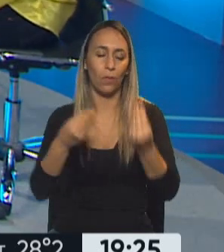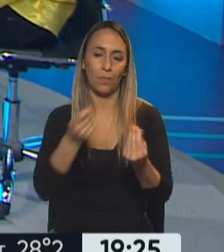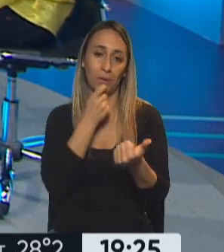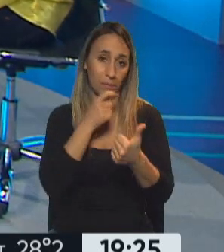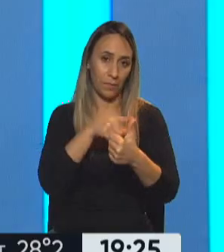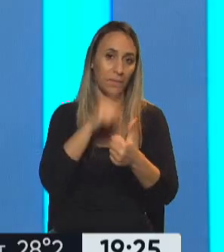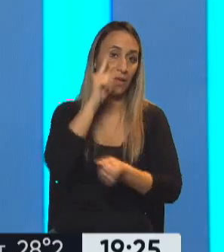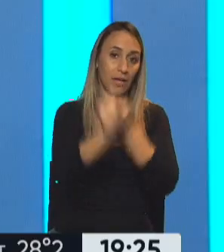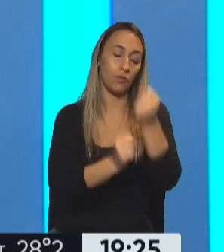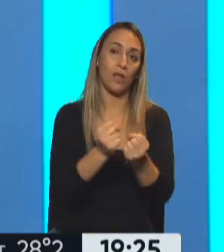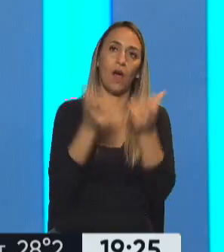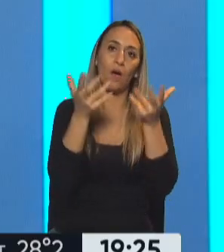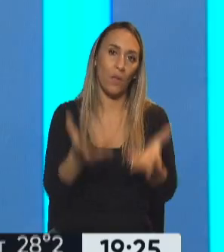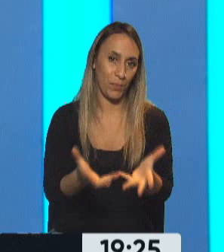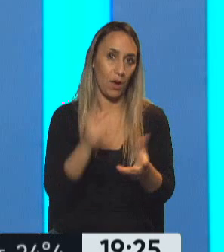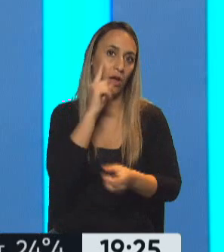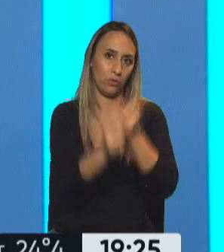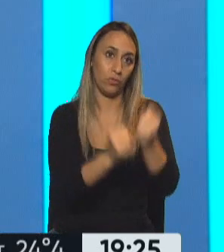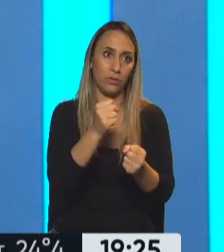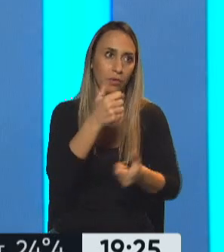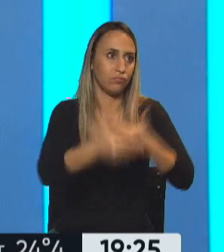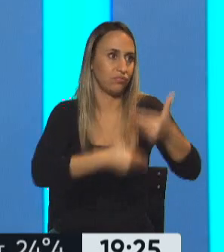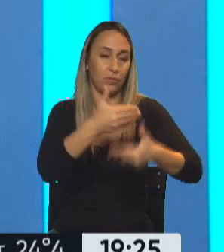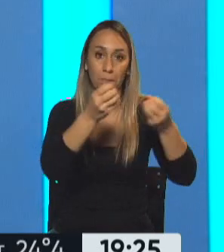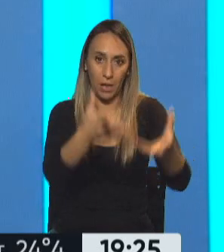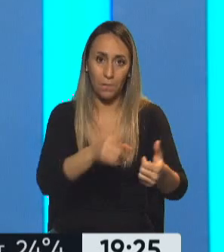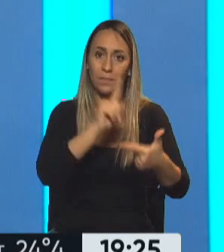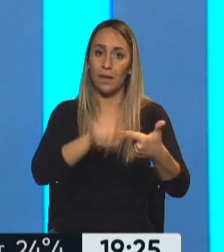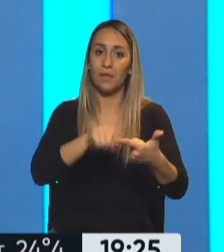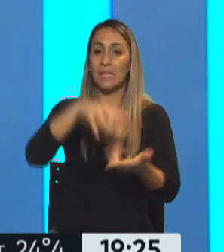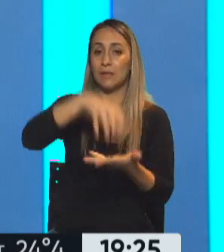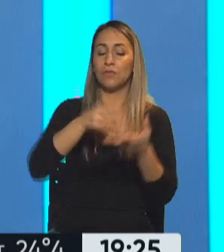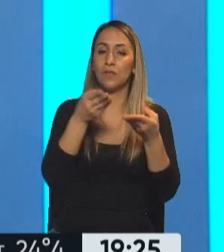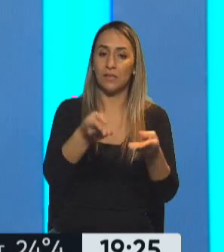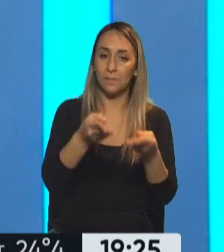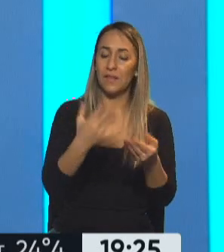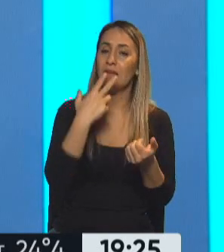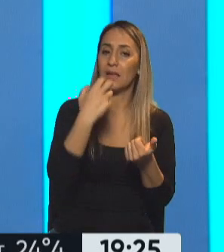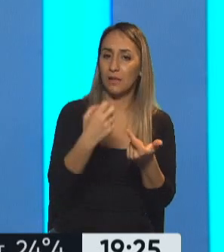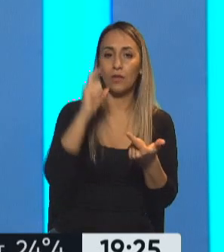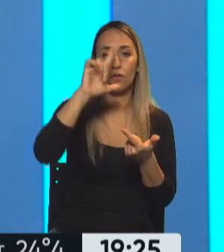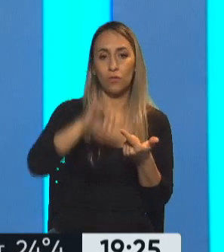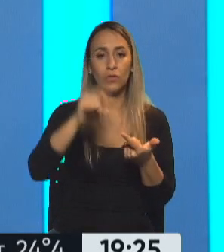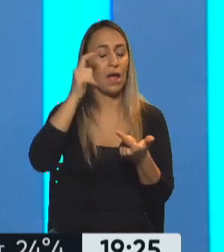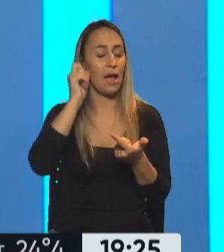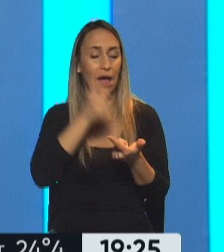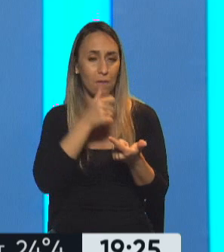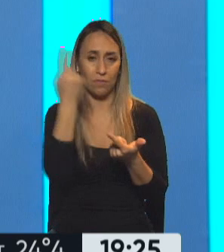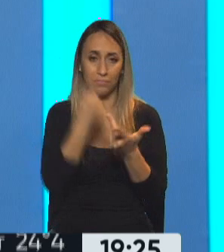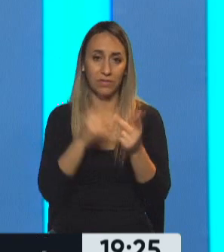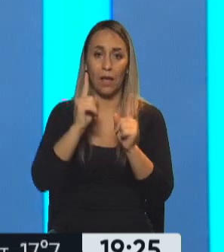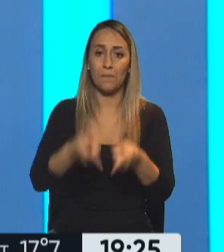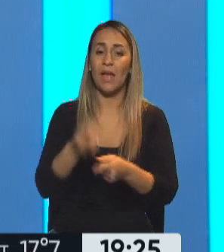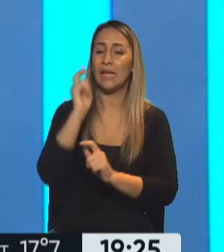la industria, obvio que es una de ellas, suministro de electricidad, luz y agua, el rubro de la agricultura, la ganadería, la